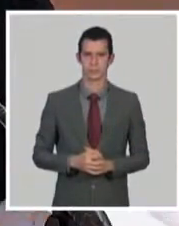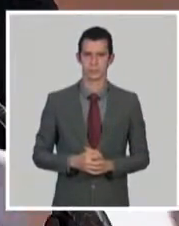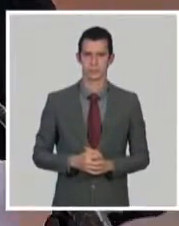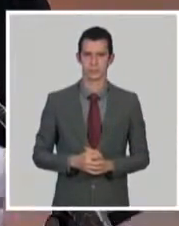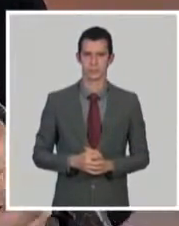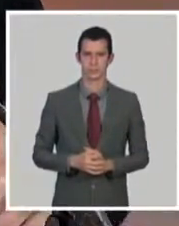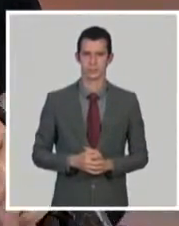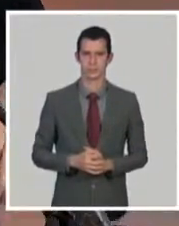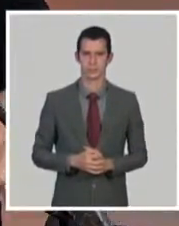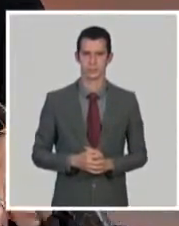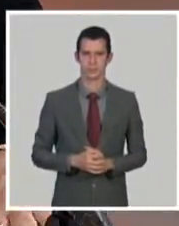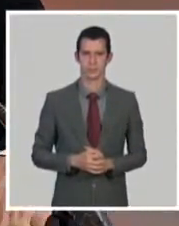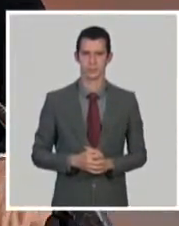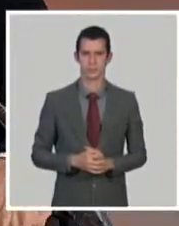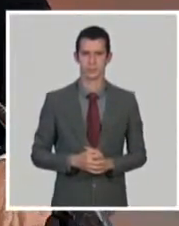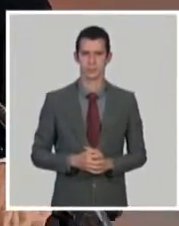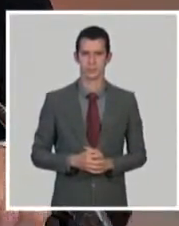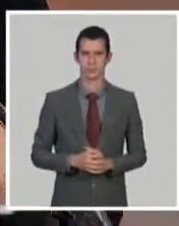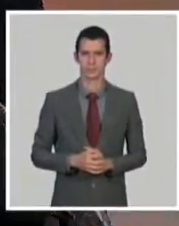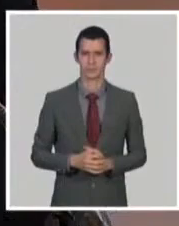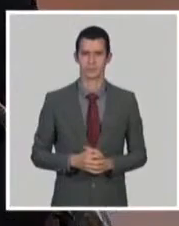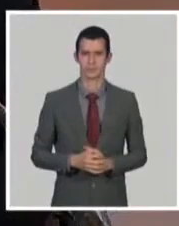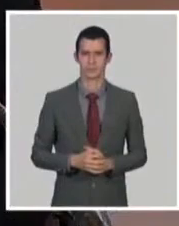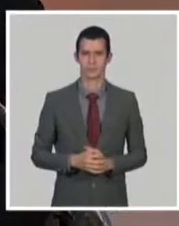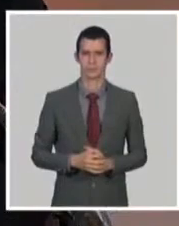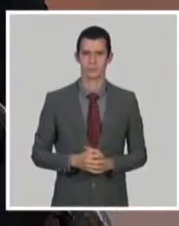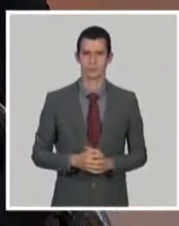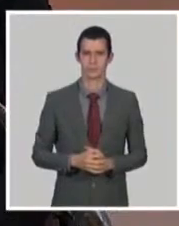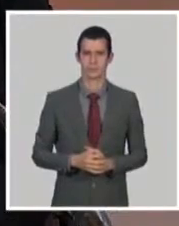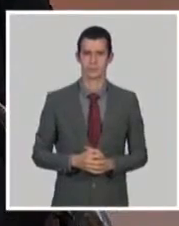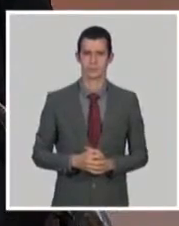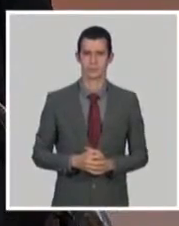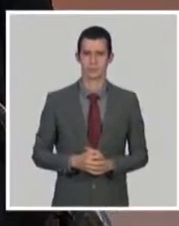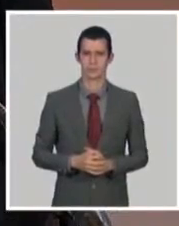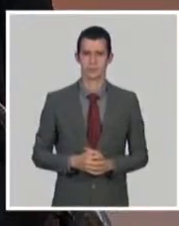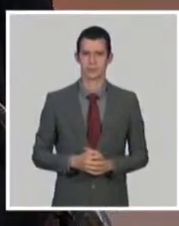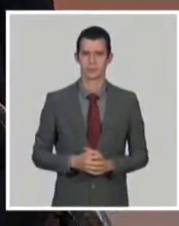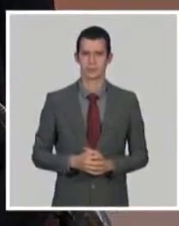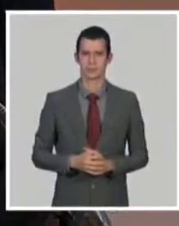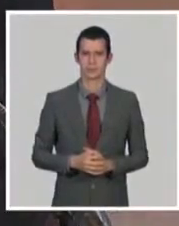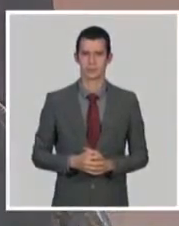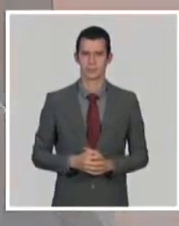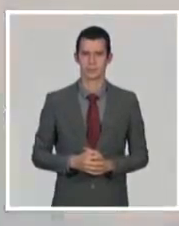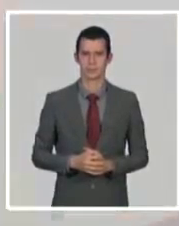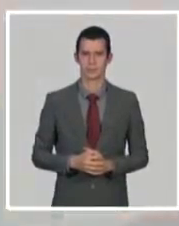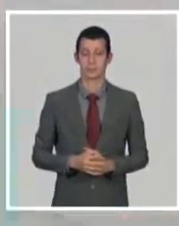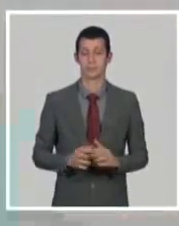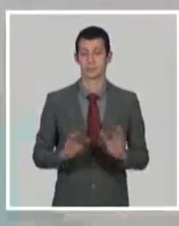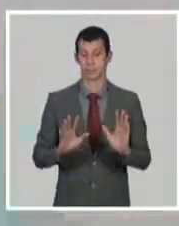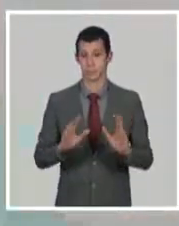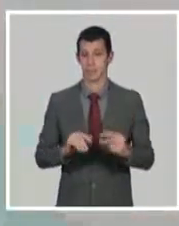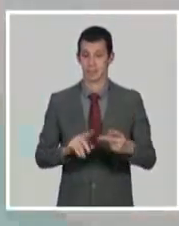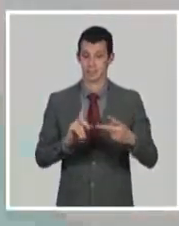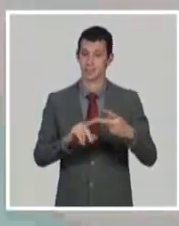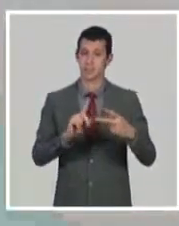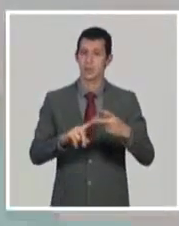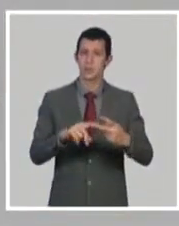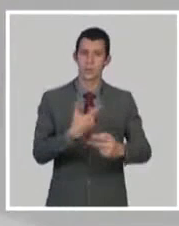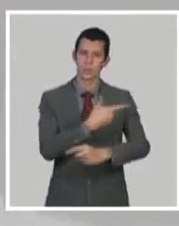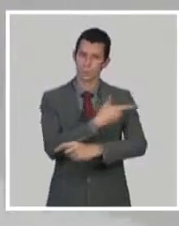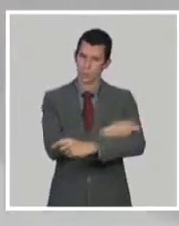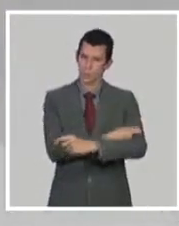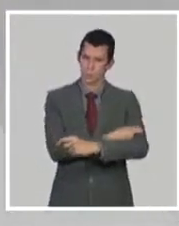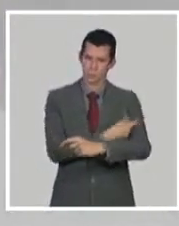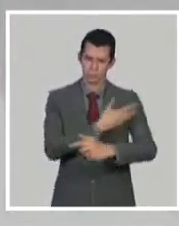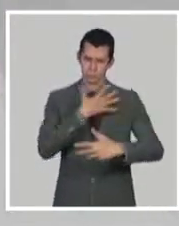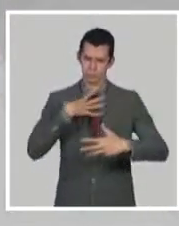caso, este ensayo es un ensayo que evalúa también la seguridad y la inmunogenicidad, es un ensayo a doble ciega, es un